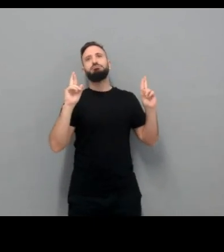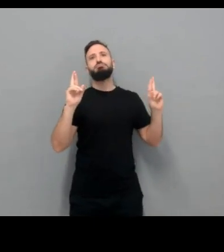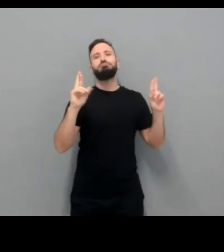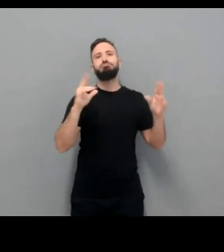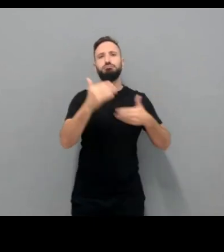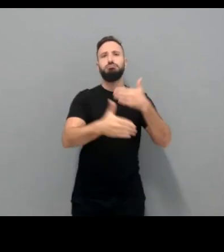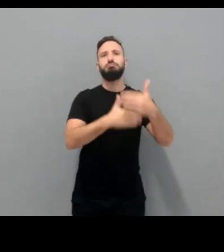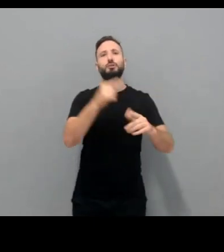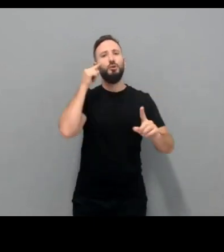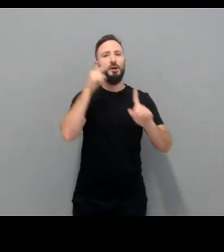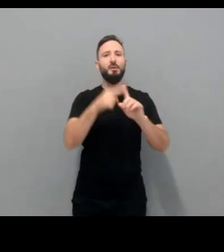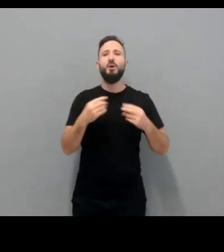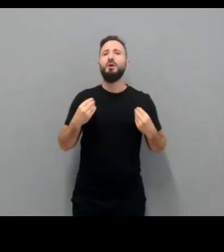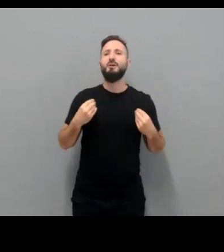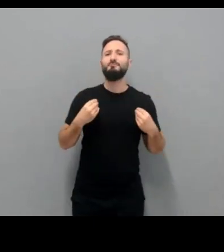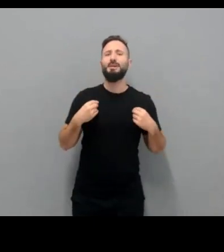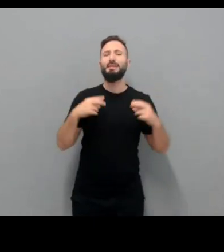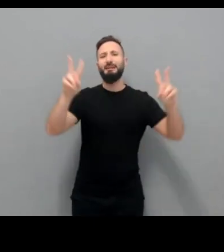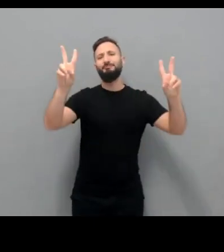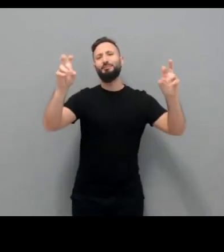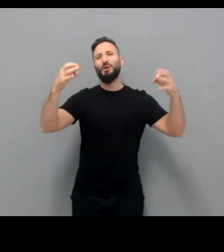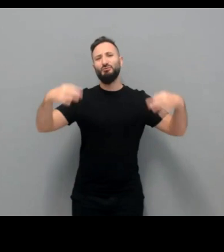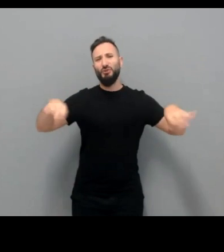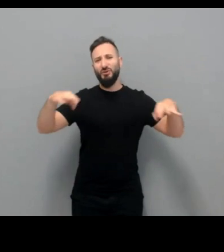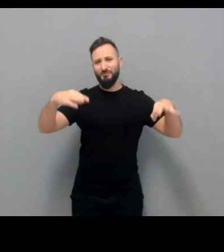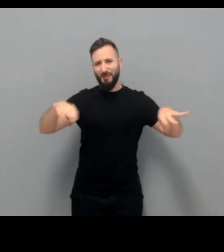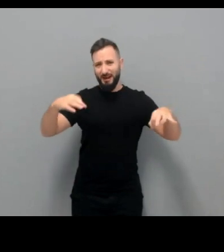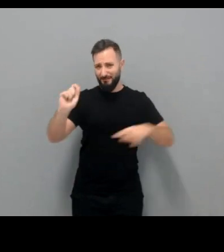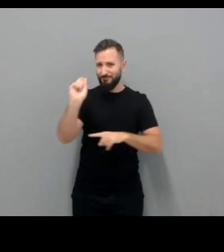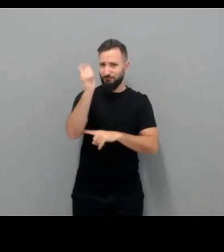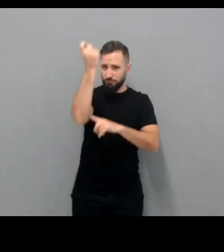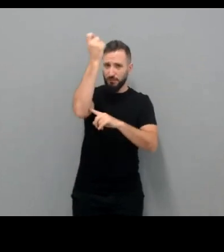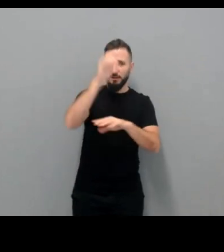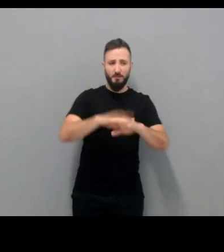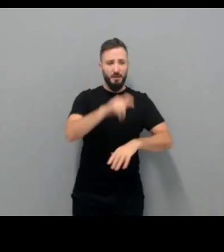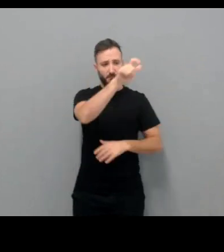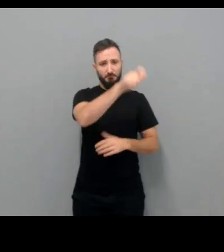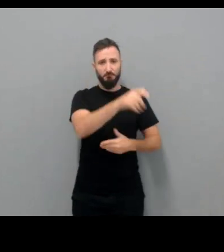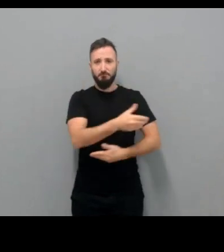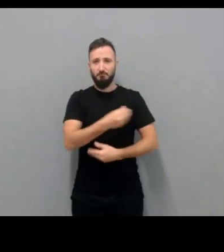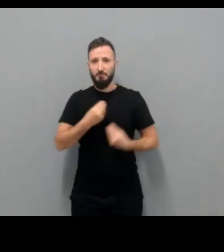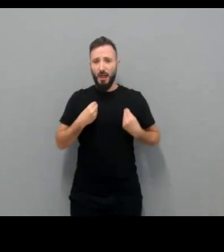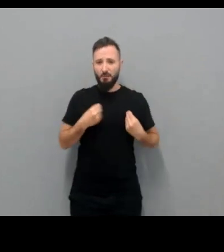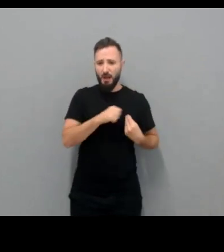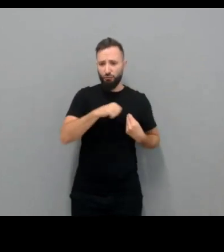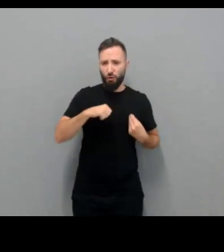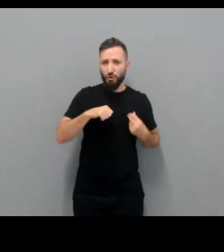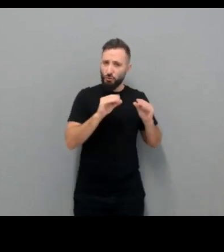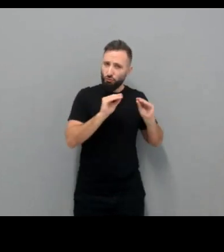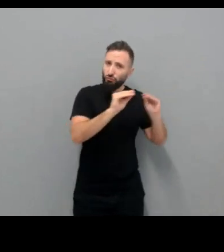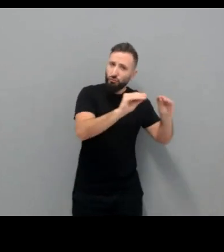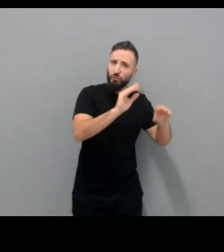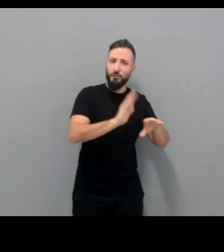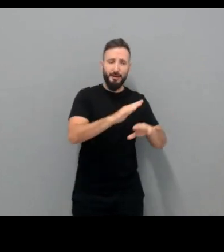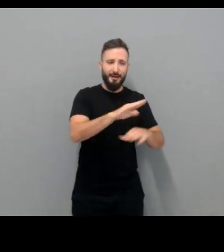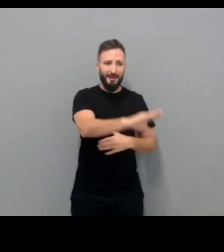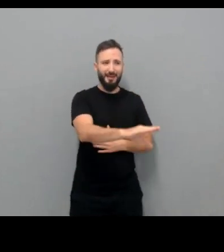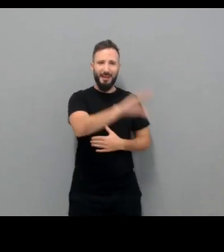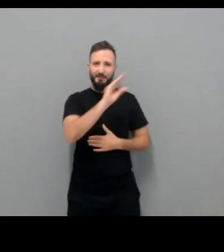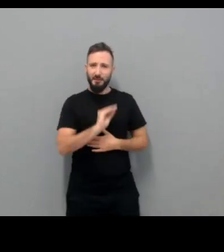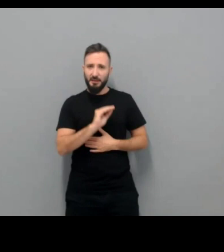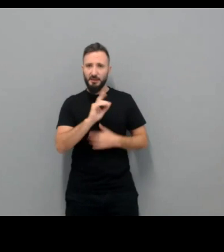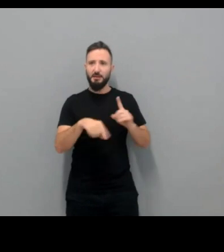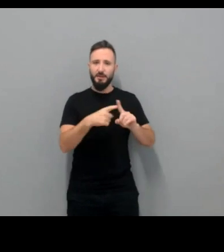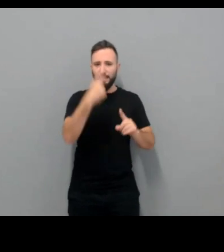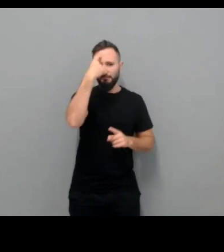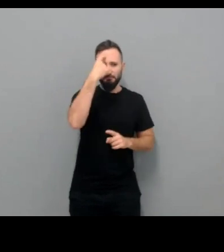tener una vida lo más normal posible, ¿no? Que el niño pueda ser lo más autónomo posible, o que entenderle, ¿no? El saber